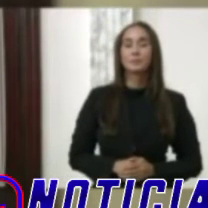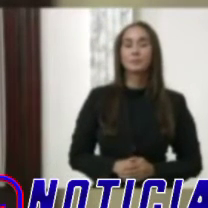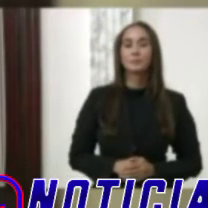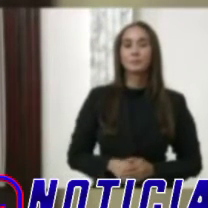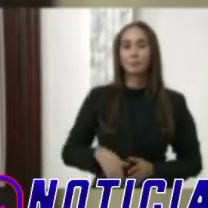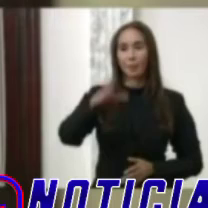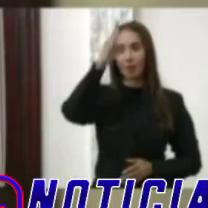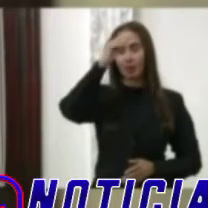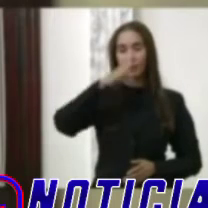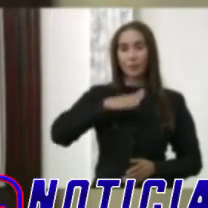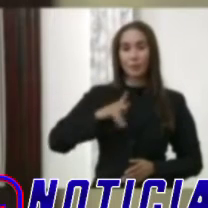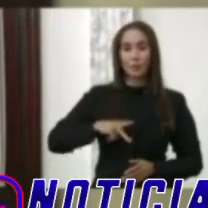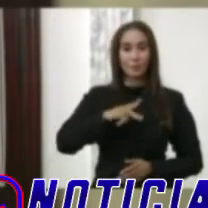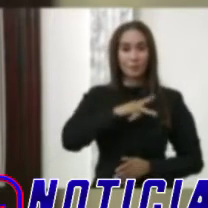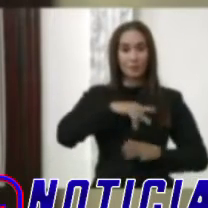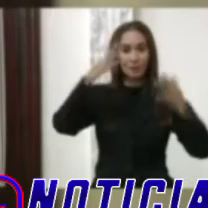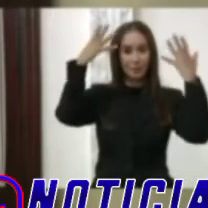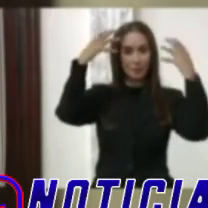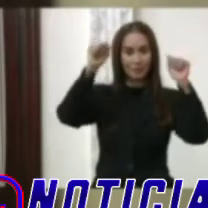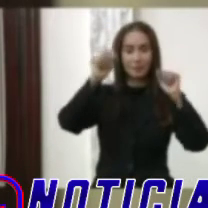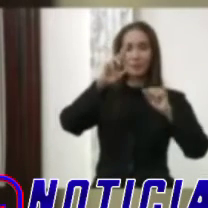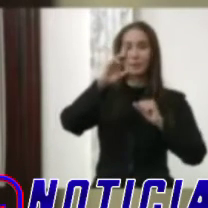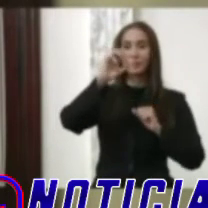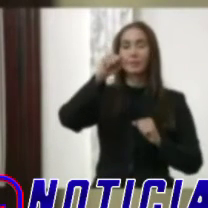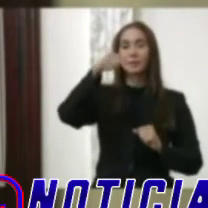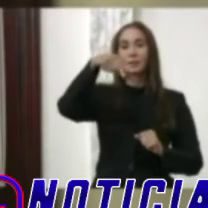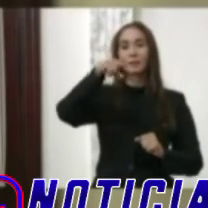Señora vicepresidenta Raquel Peña,